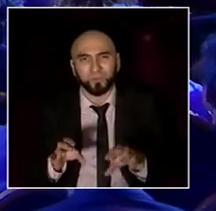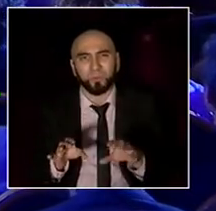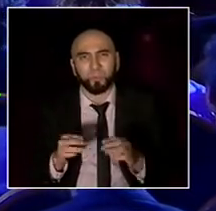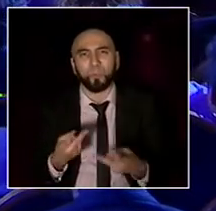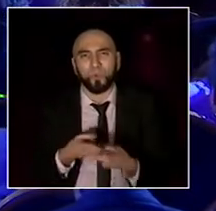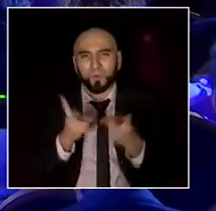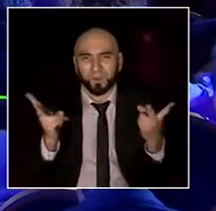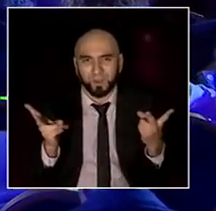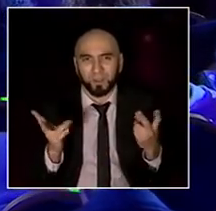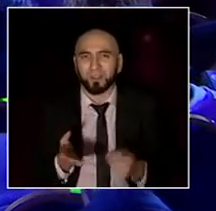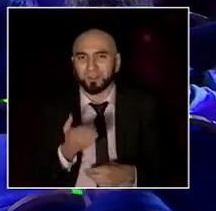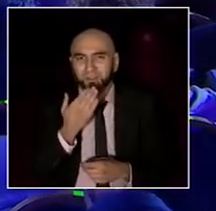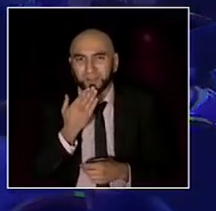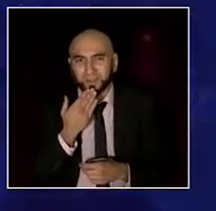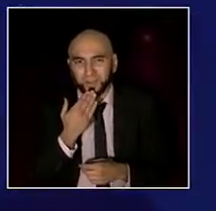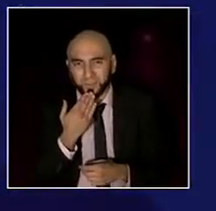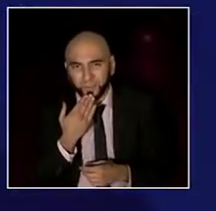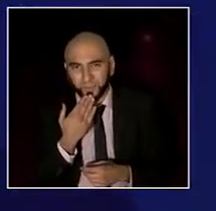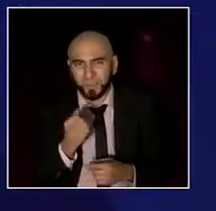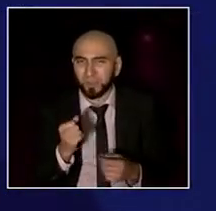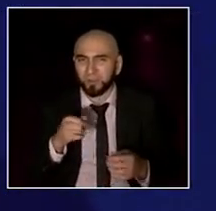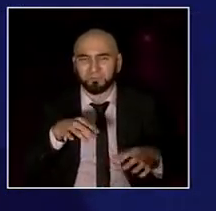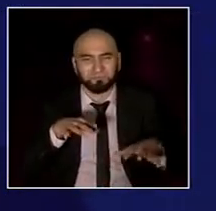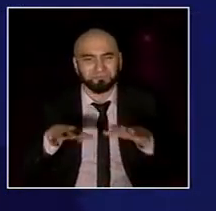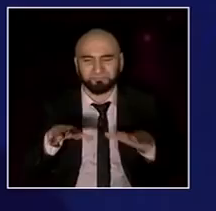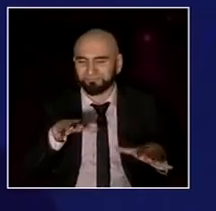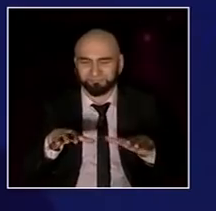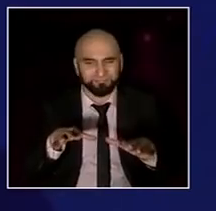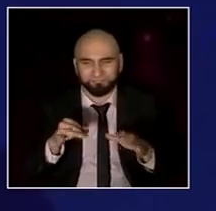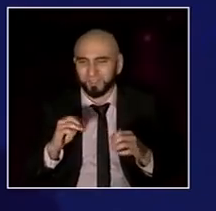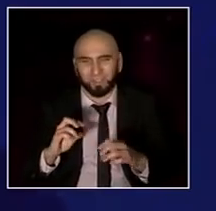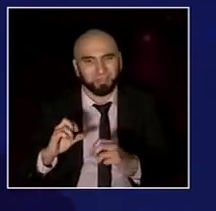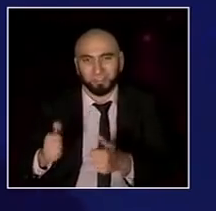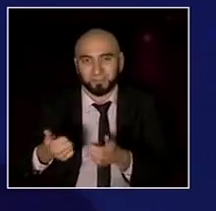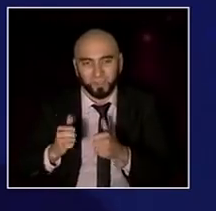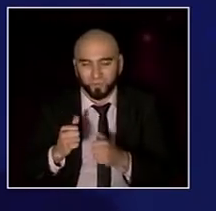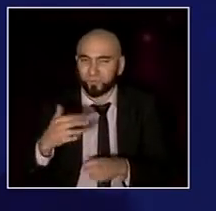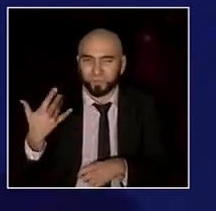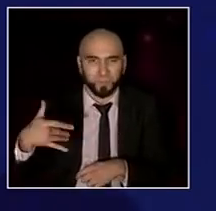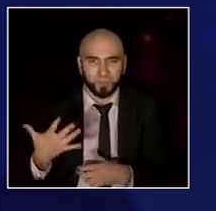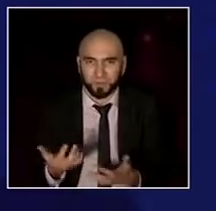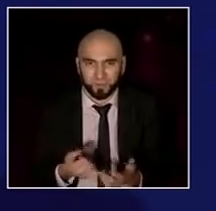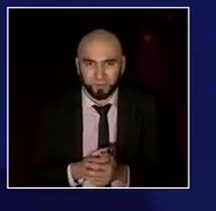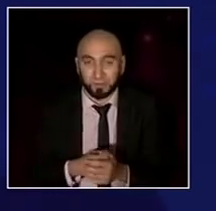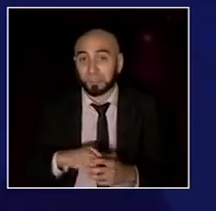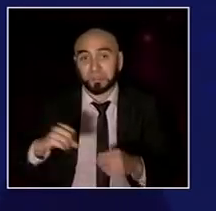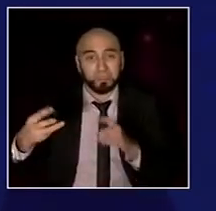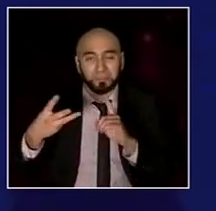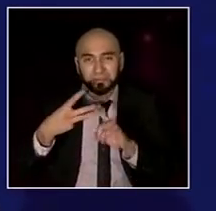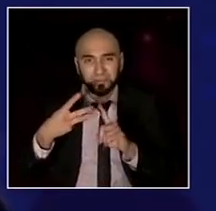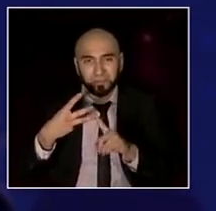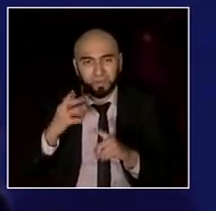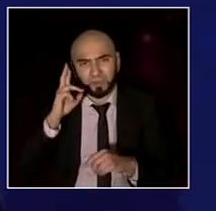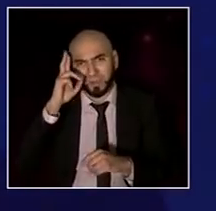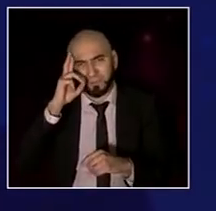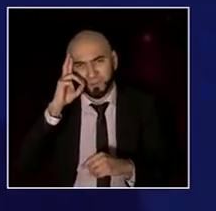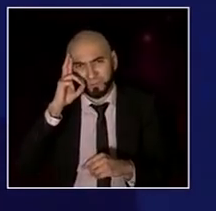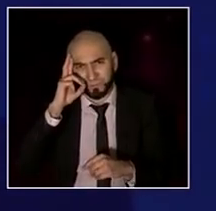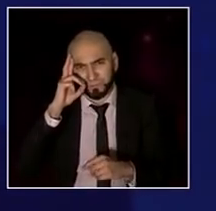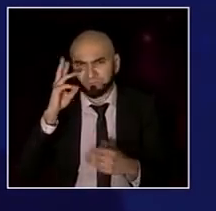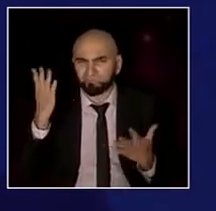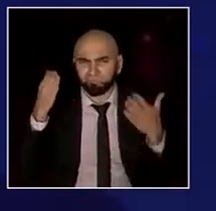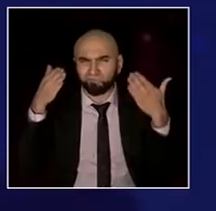y el impulso de I+D con prioridades, son desafíos fundamentales. La tercera reflexión apunta a